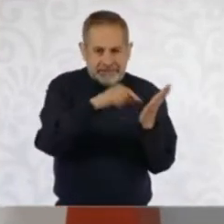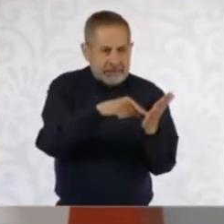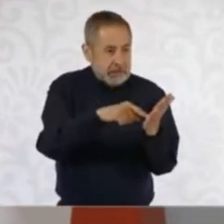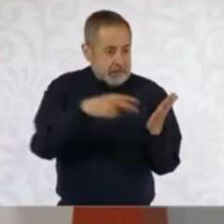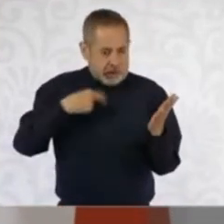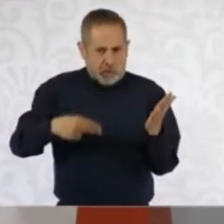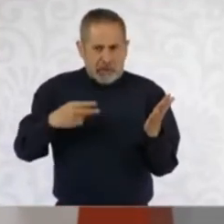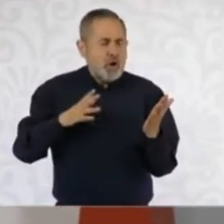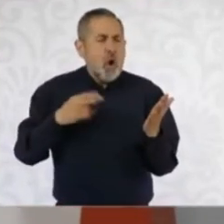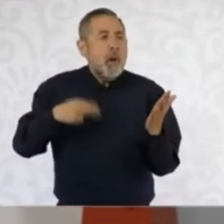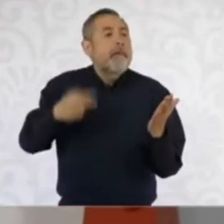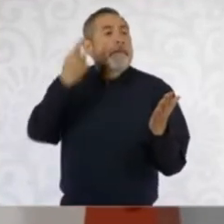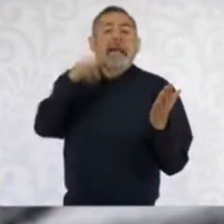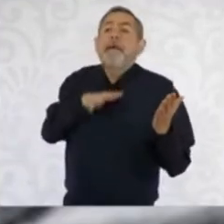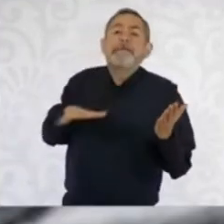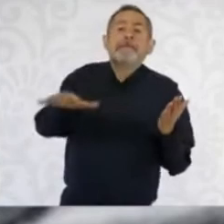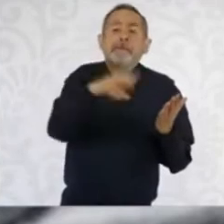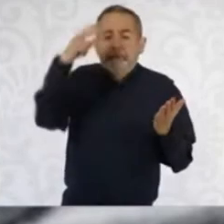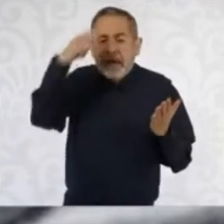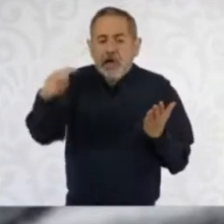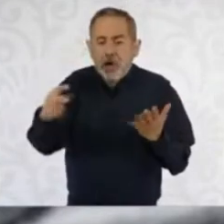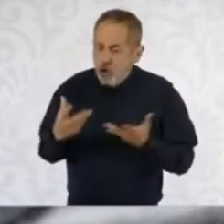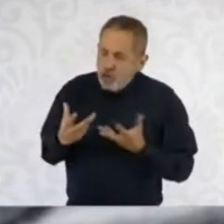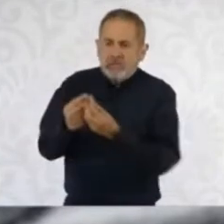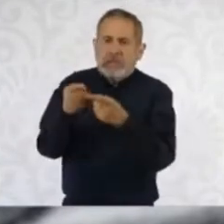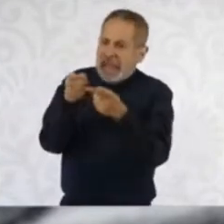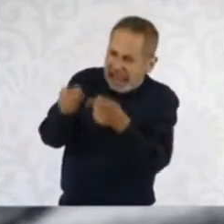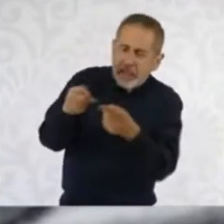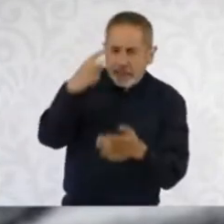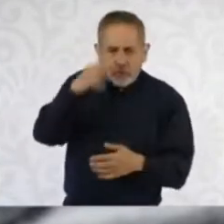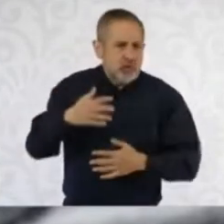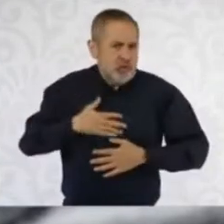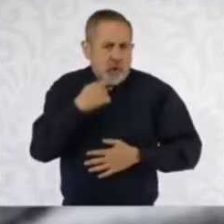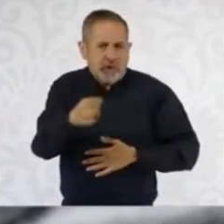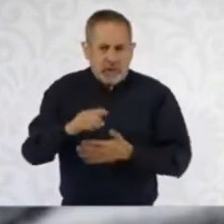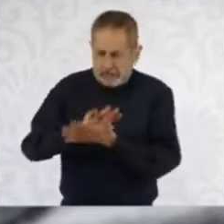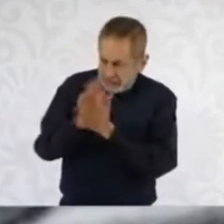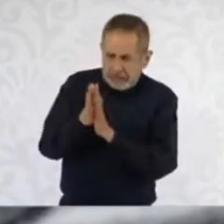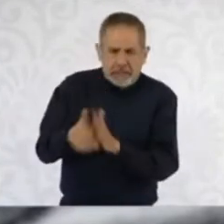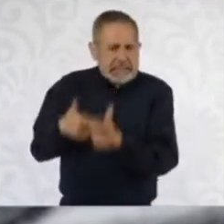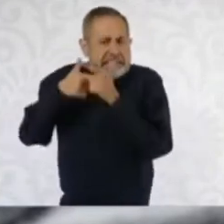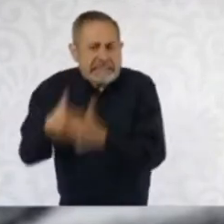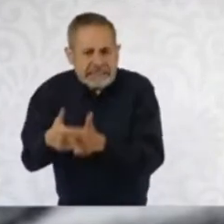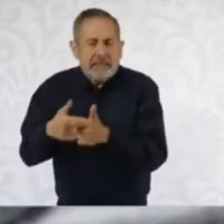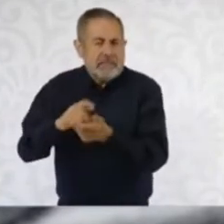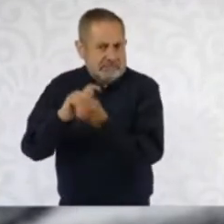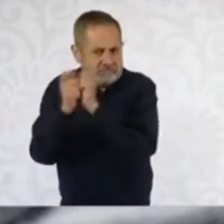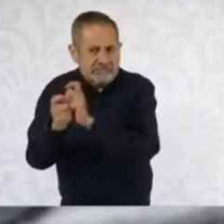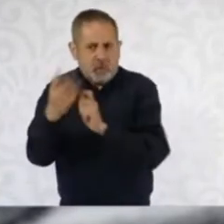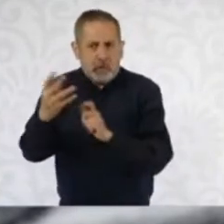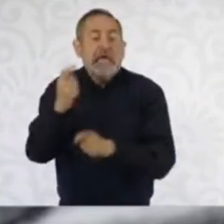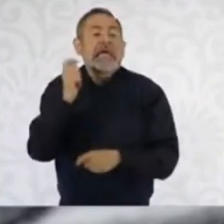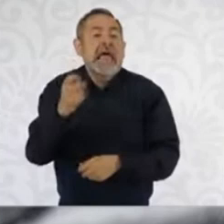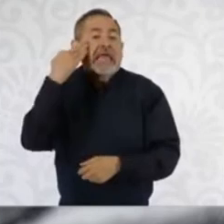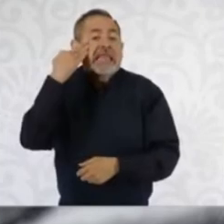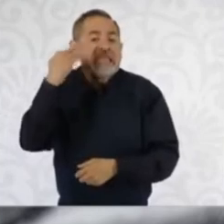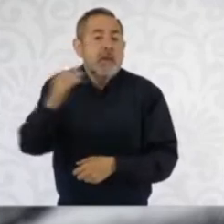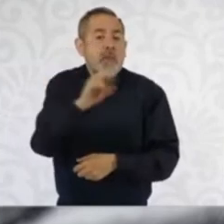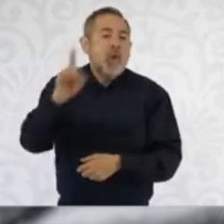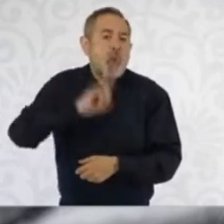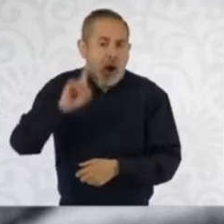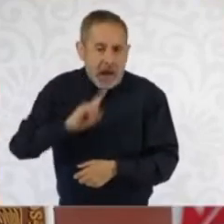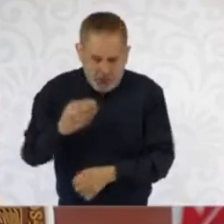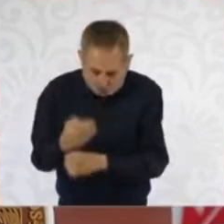México. Yo lo dije, que siga la transformación y es tiempo de mujeres. Y eso